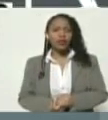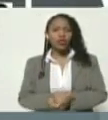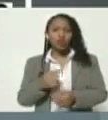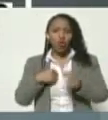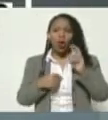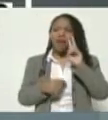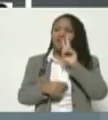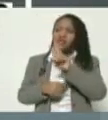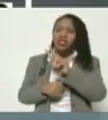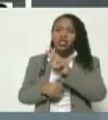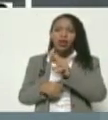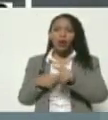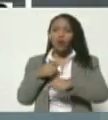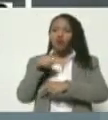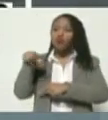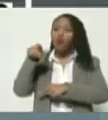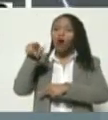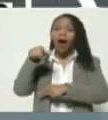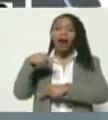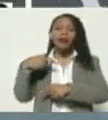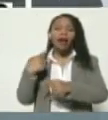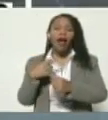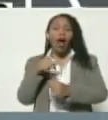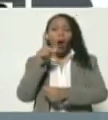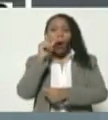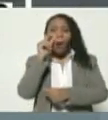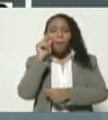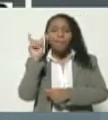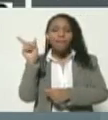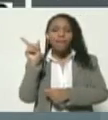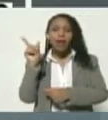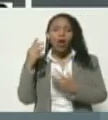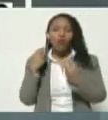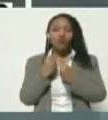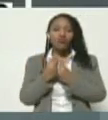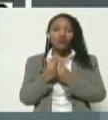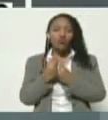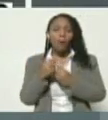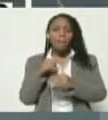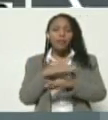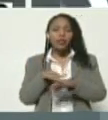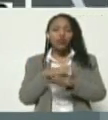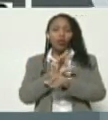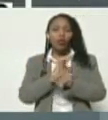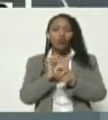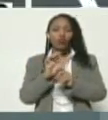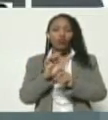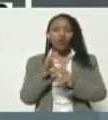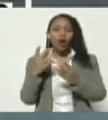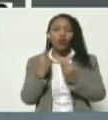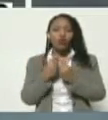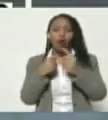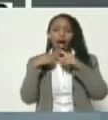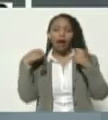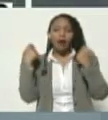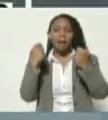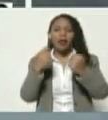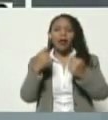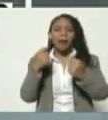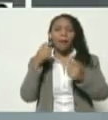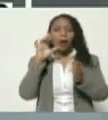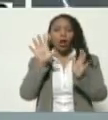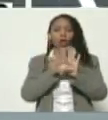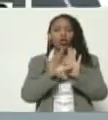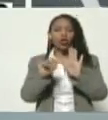ahí con Ernesto, en la Miguel Antonio Caro, en su VH. Cuando nos tocó, Diosdado, la campaña para